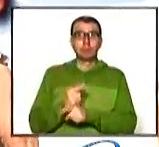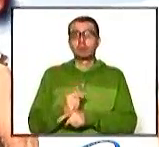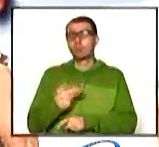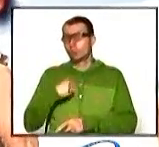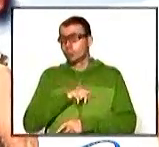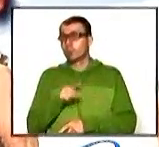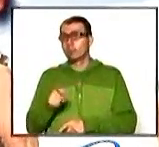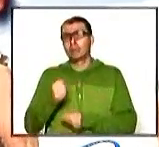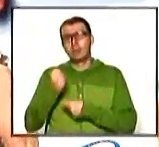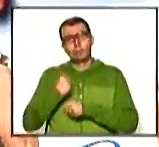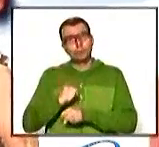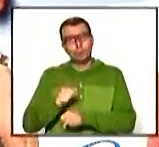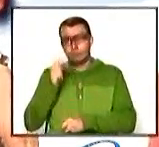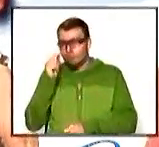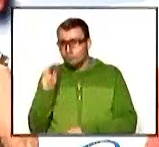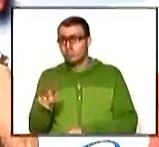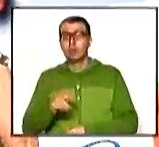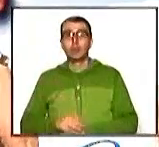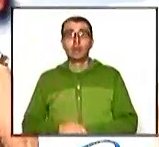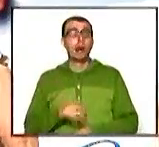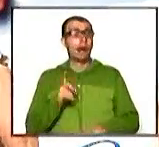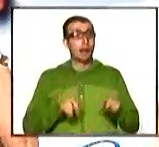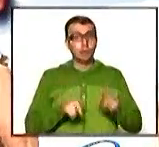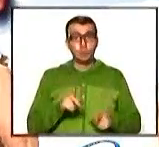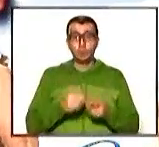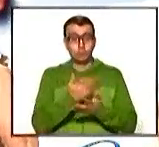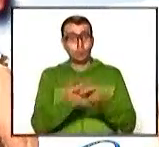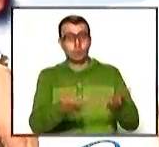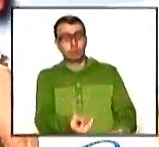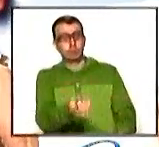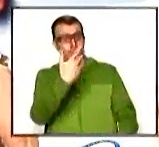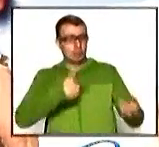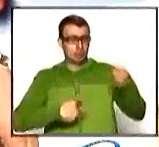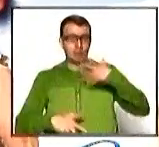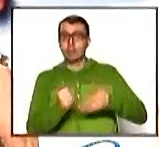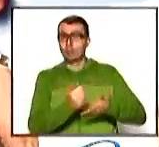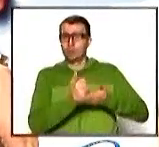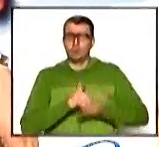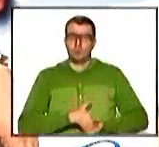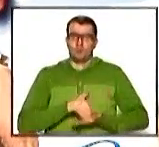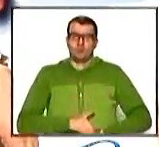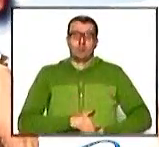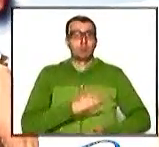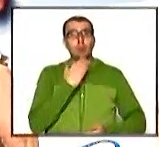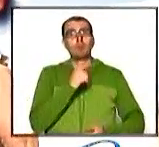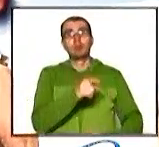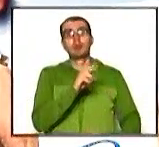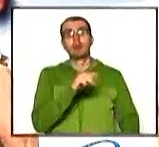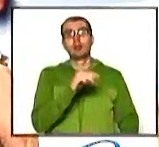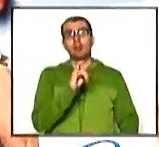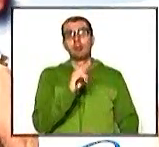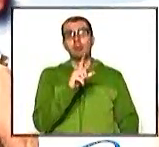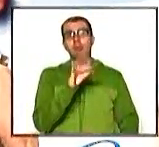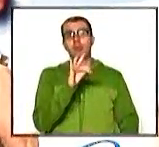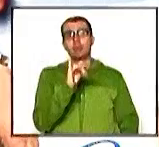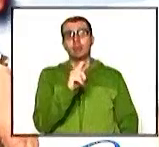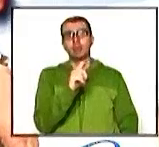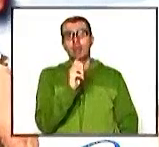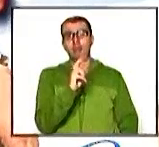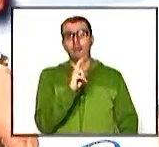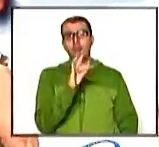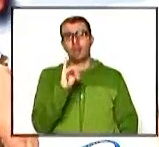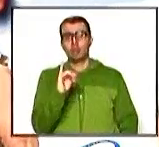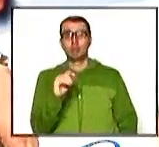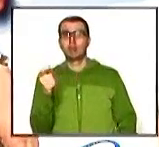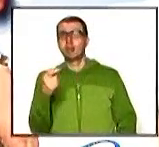mirar. Hay productos que le mejoran la energía, el multiforti le da mucha energía, el optimés, el polen,